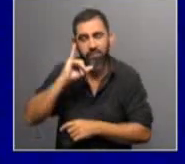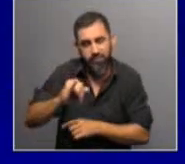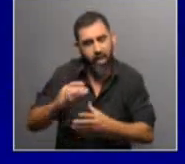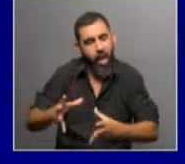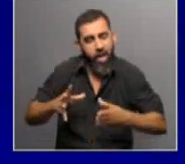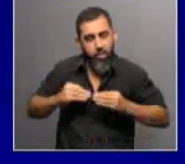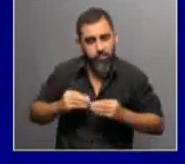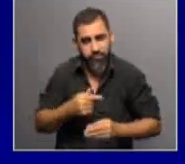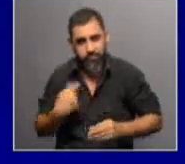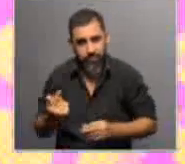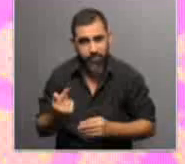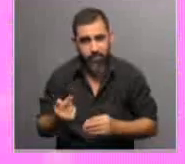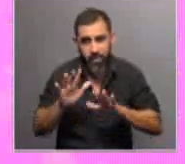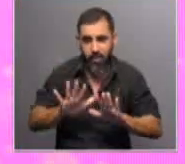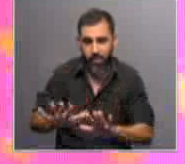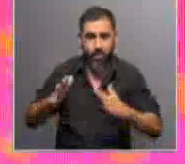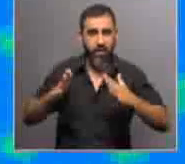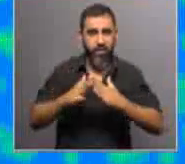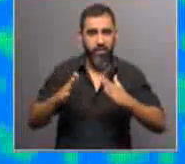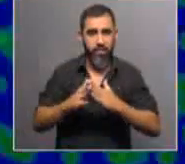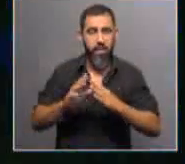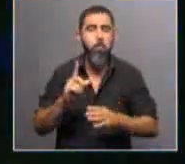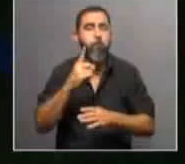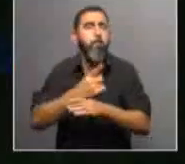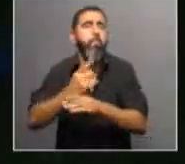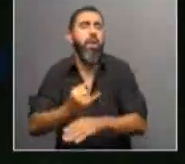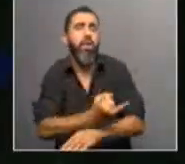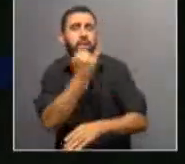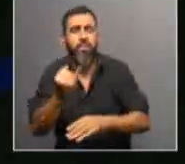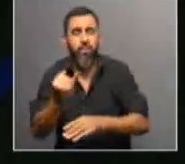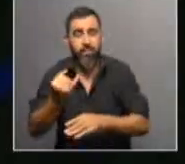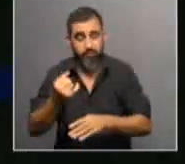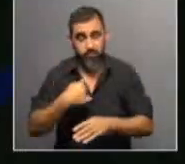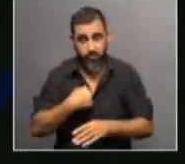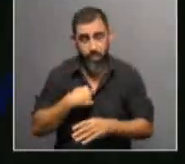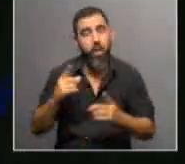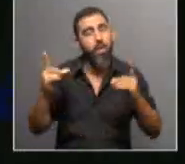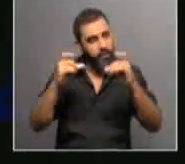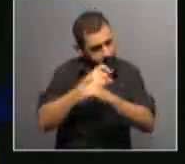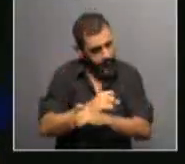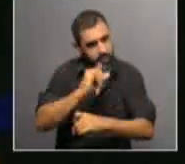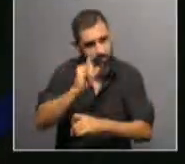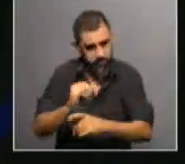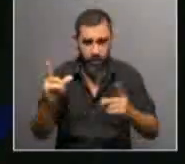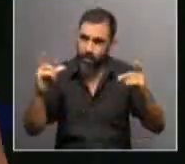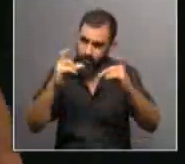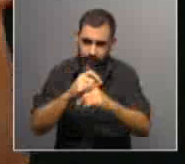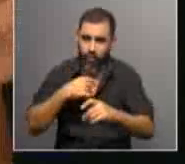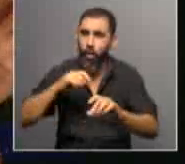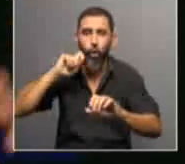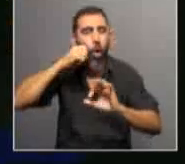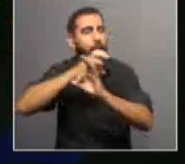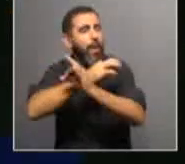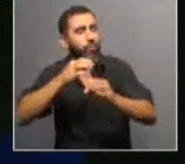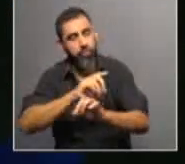adopción y quedar con nosotros. Porque desde el primer día, aunque era duro, yo no voy a decir, es todo